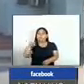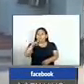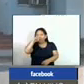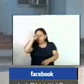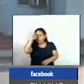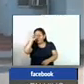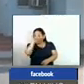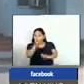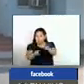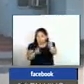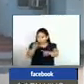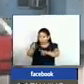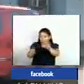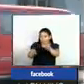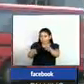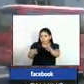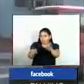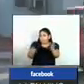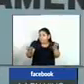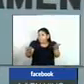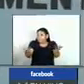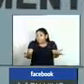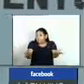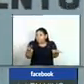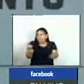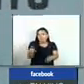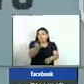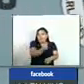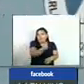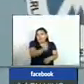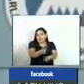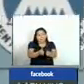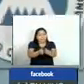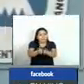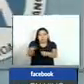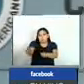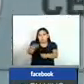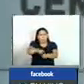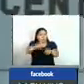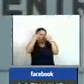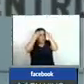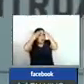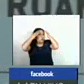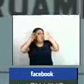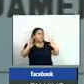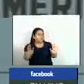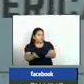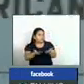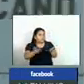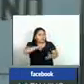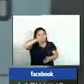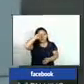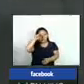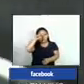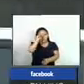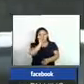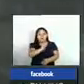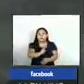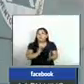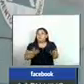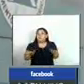Centroamericano y la mayoría de personas no sabe el trabajo que se realiza ahí o